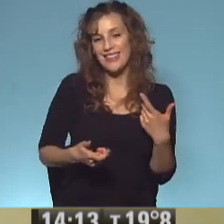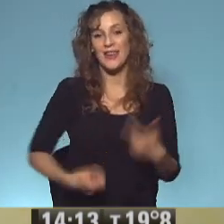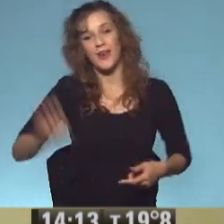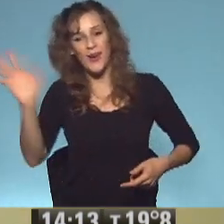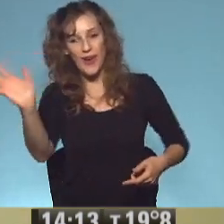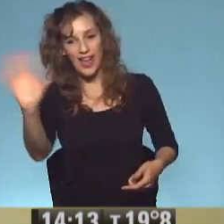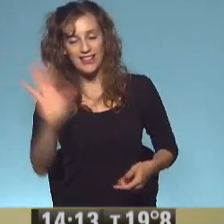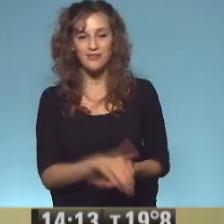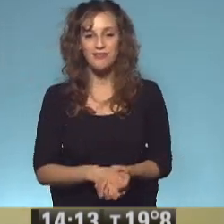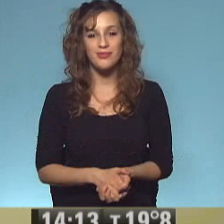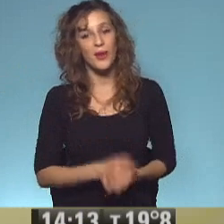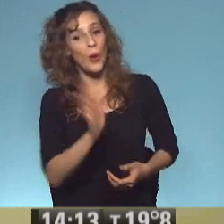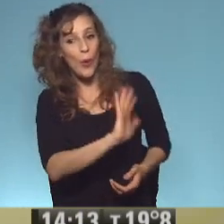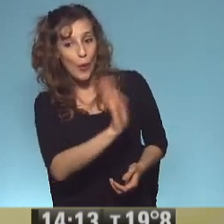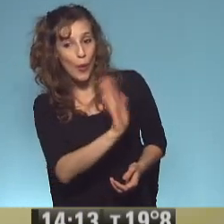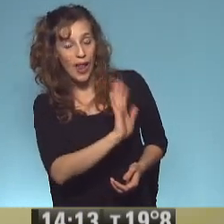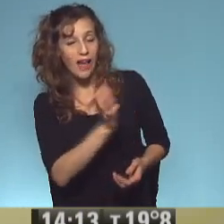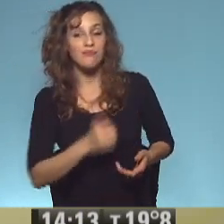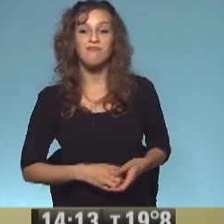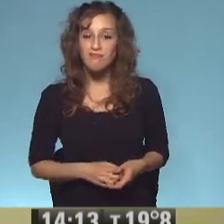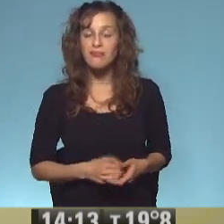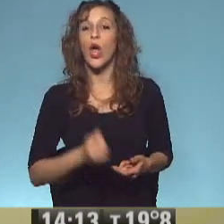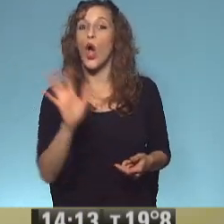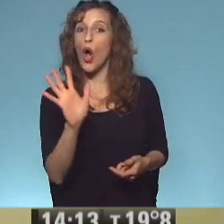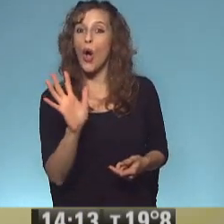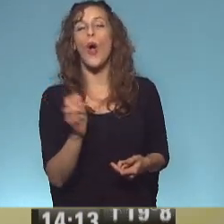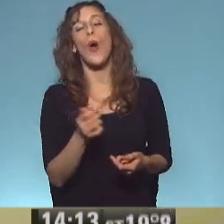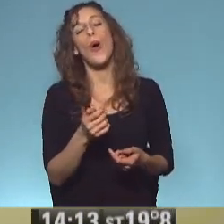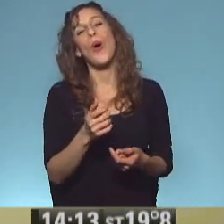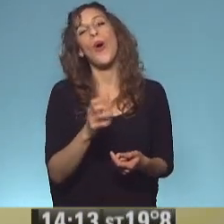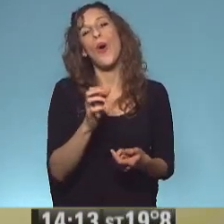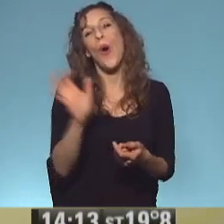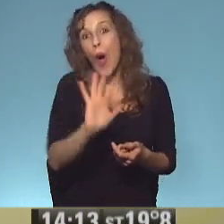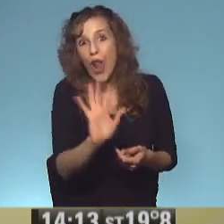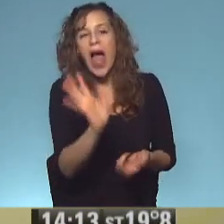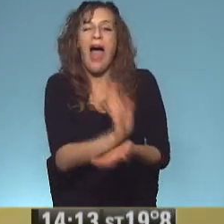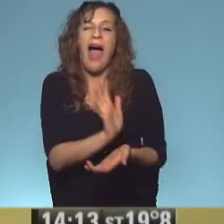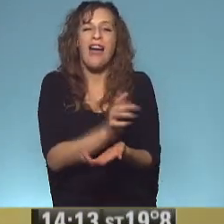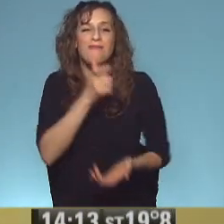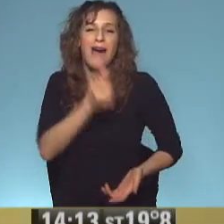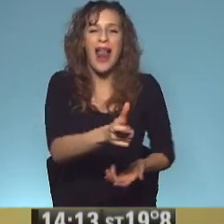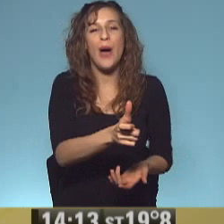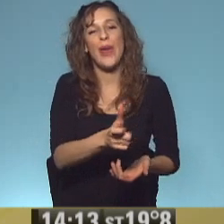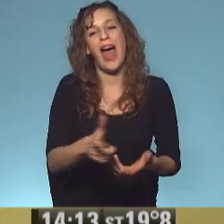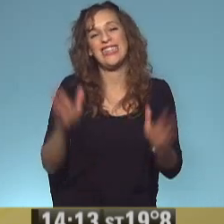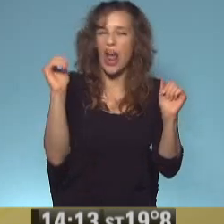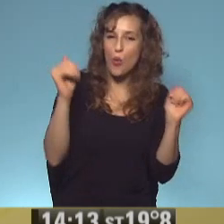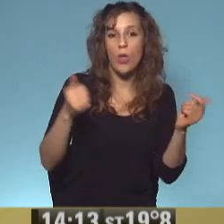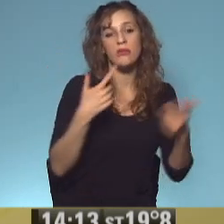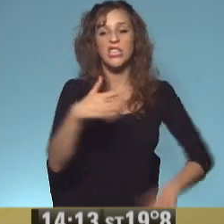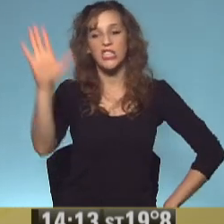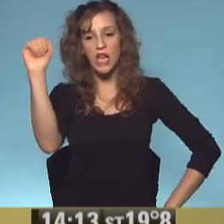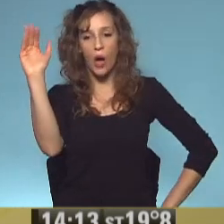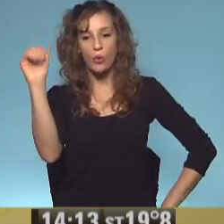Hola. Hola, es una palabra que saluda. ¿A quién se le ocurre otra? Chao. ¿Qué, te